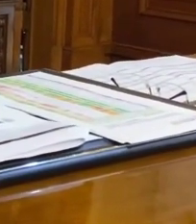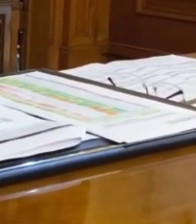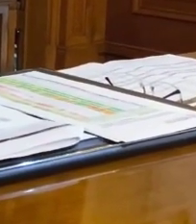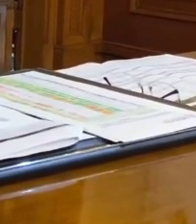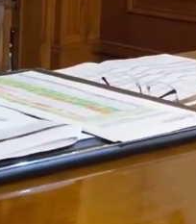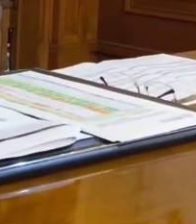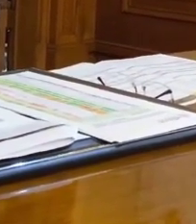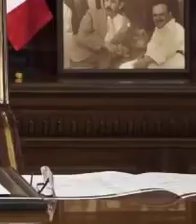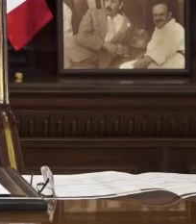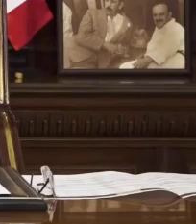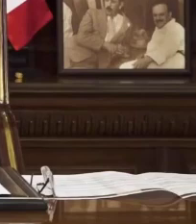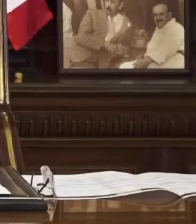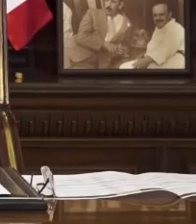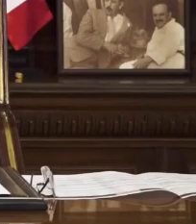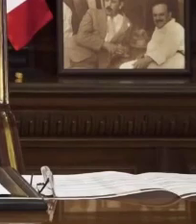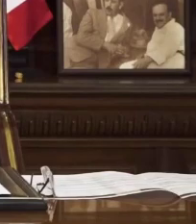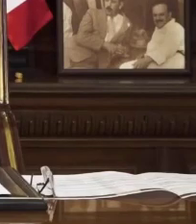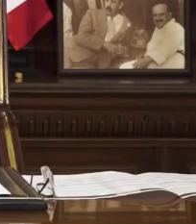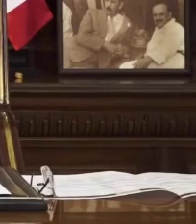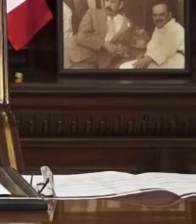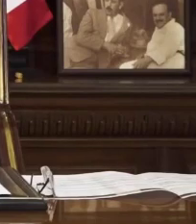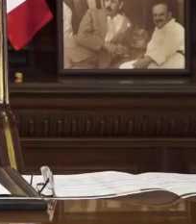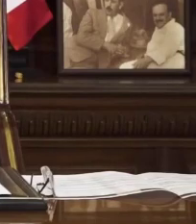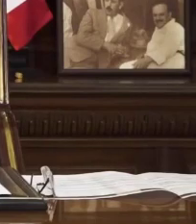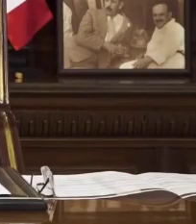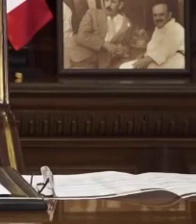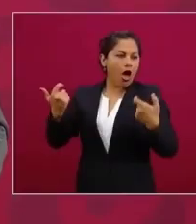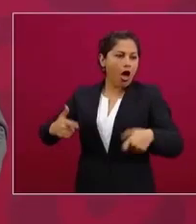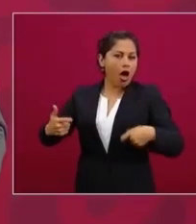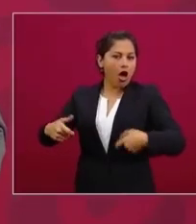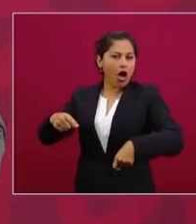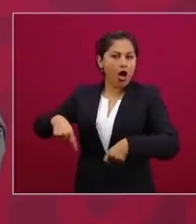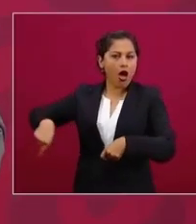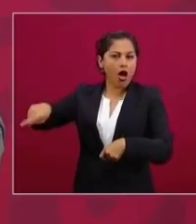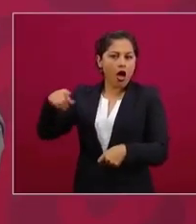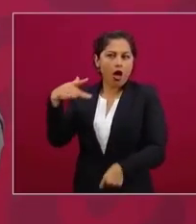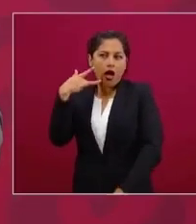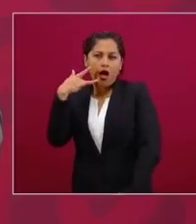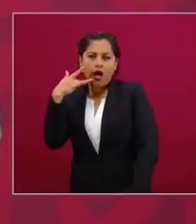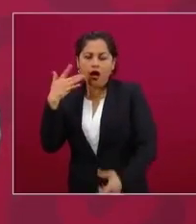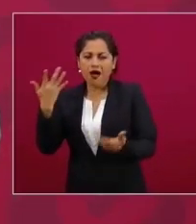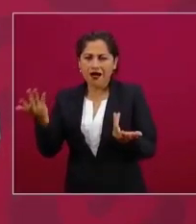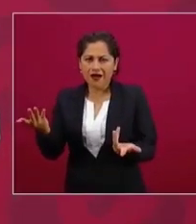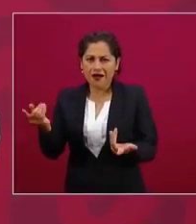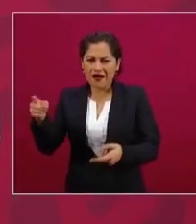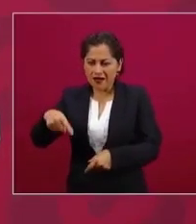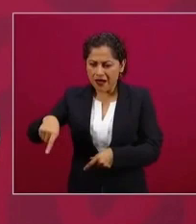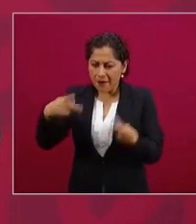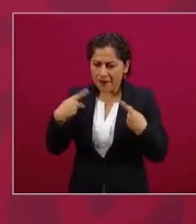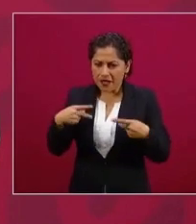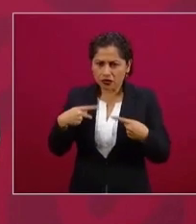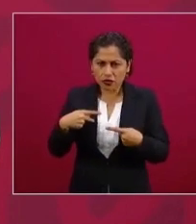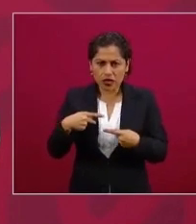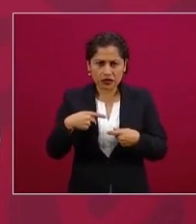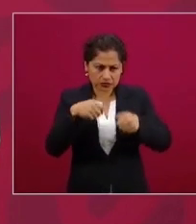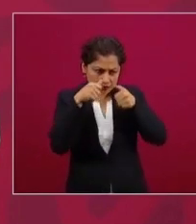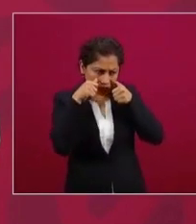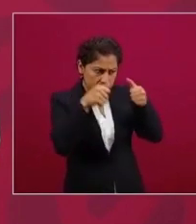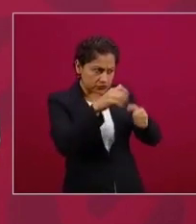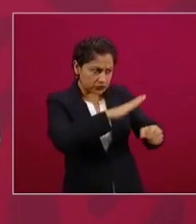apelar a quienes nos escuchen en esta ocasión, que sean muy rigurosos también con lo que escuchan y de quién lo escuchan.